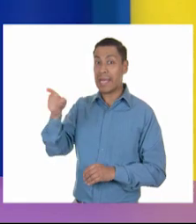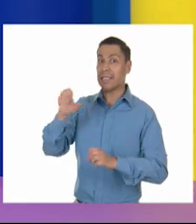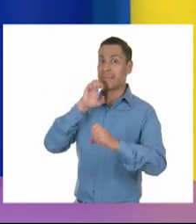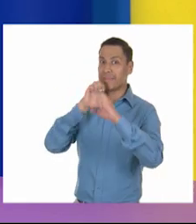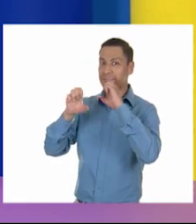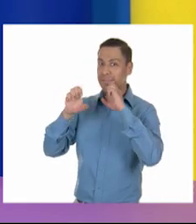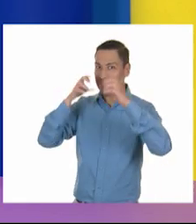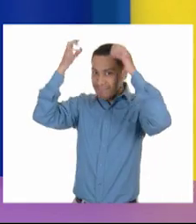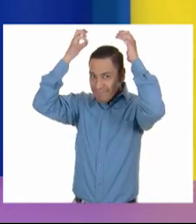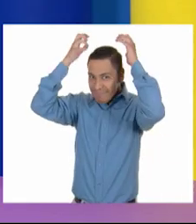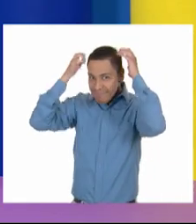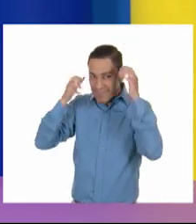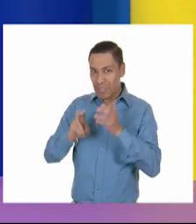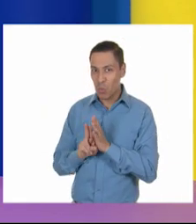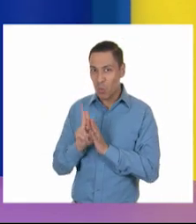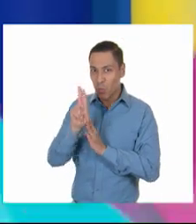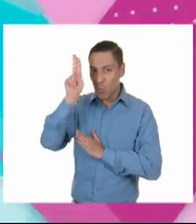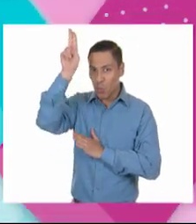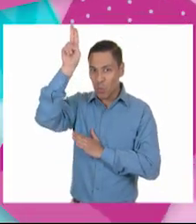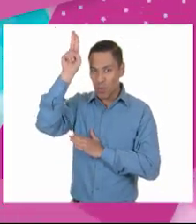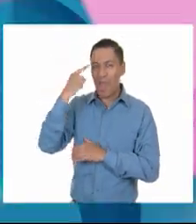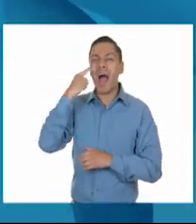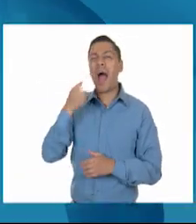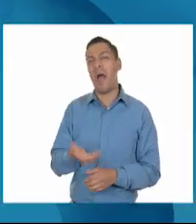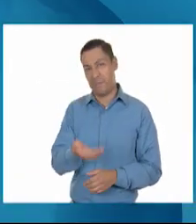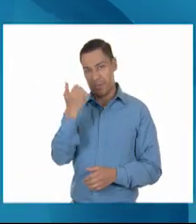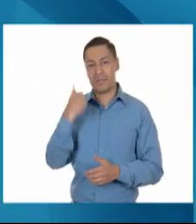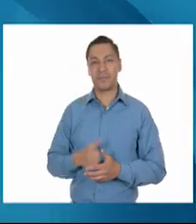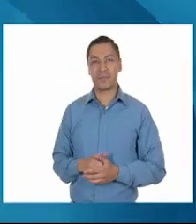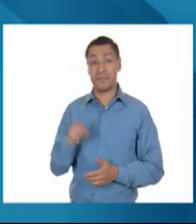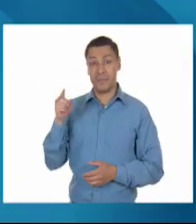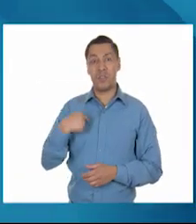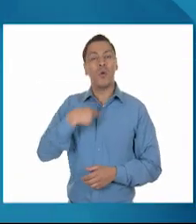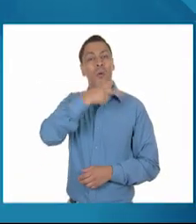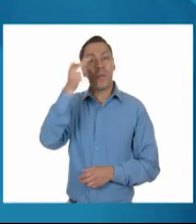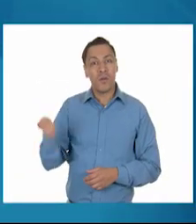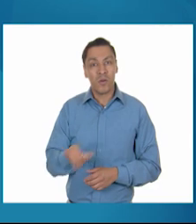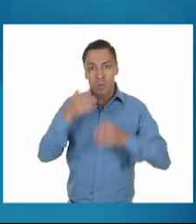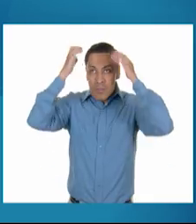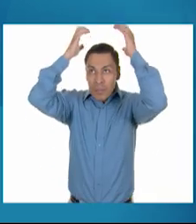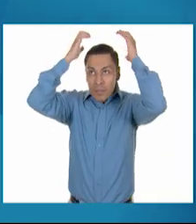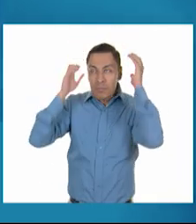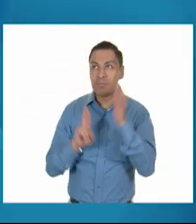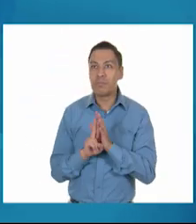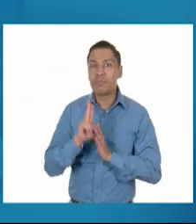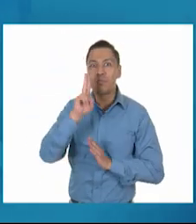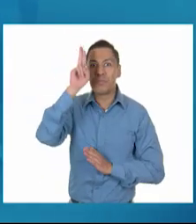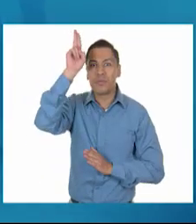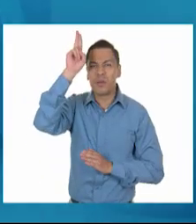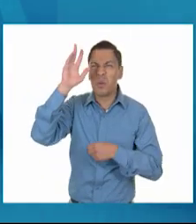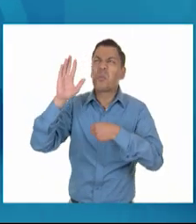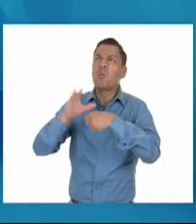Ay, qué nervios. Bueno, lo voy a intentar. Preguntamos al astronauta por qué dicen que el espacio es infinito.